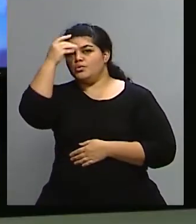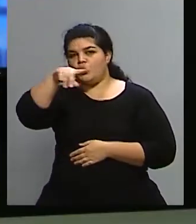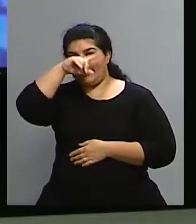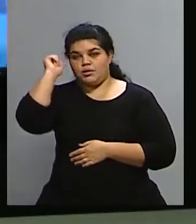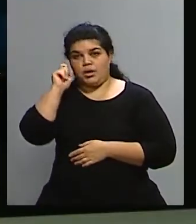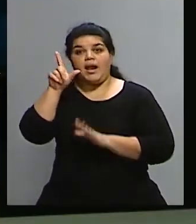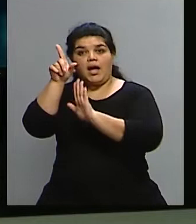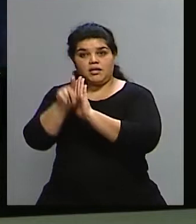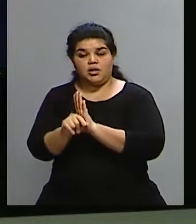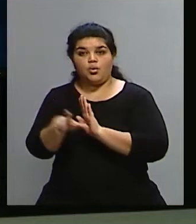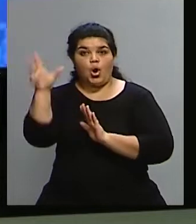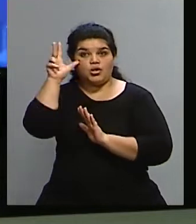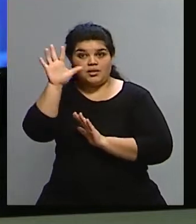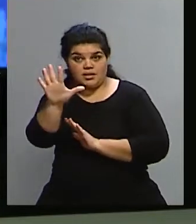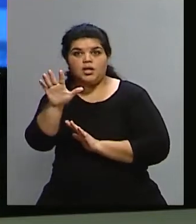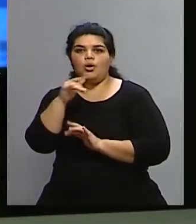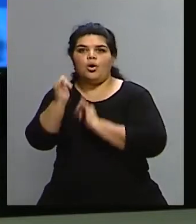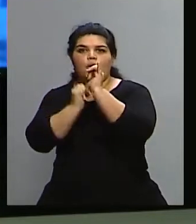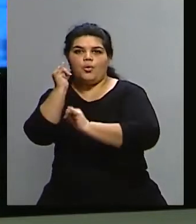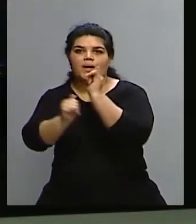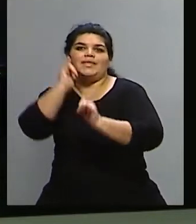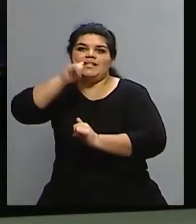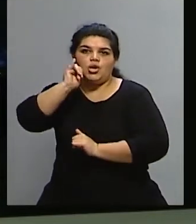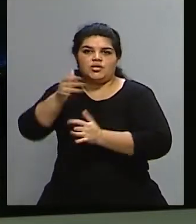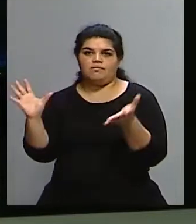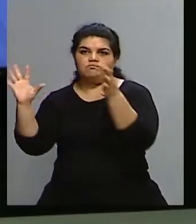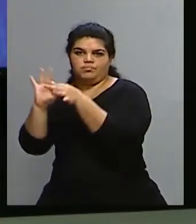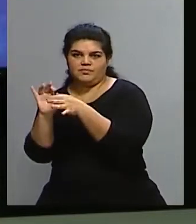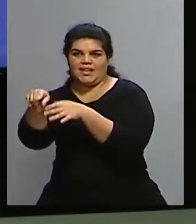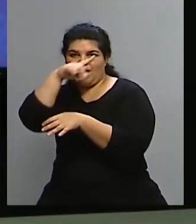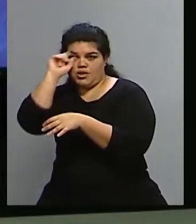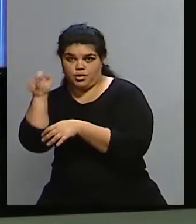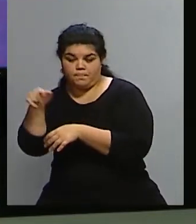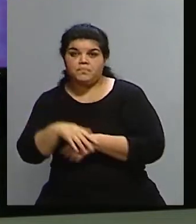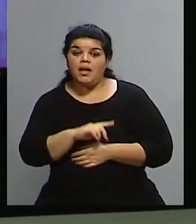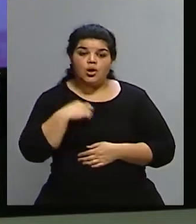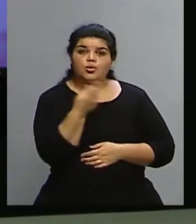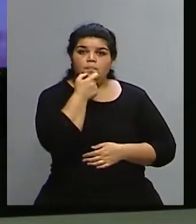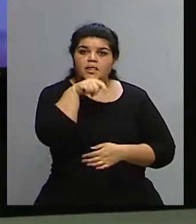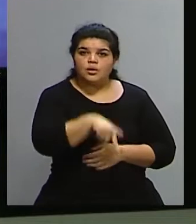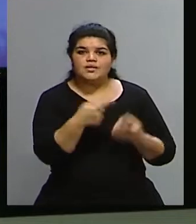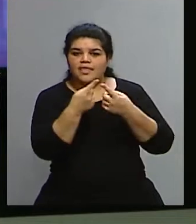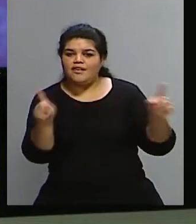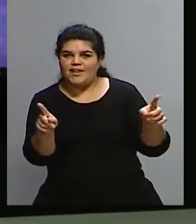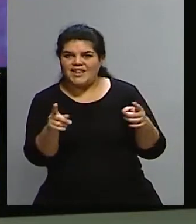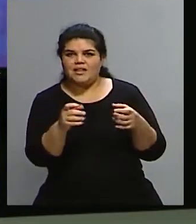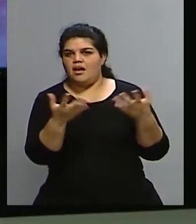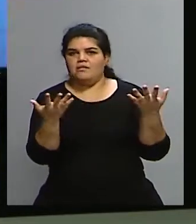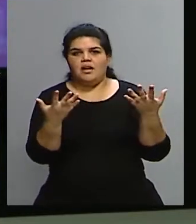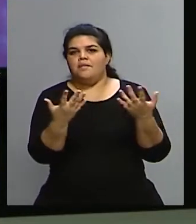lo fija, que es el 85. Y nosotros acá en la provincia, este órgano que es extrapoder, aprueba o desaprueba la